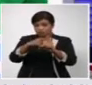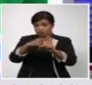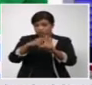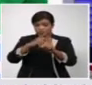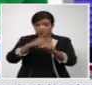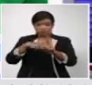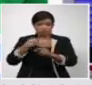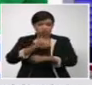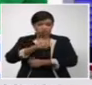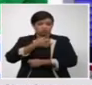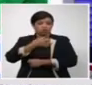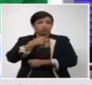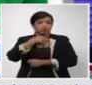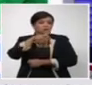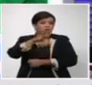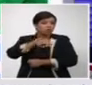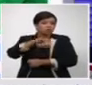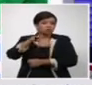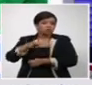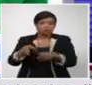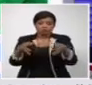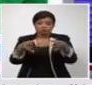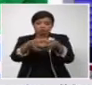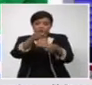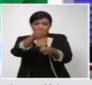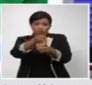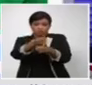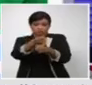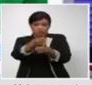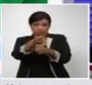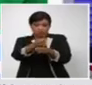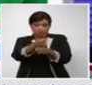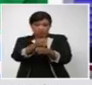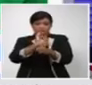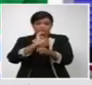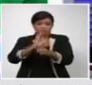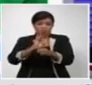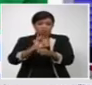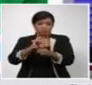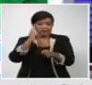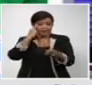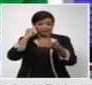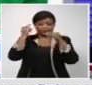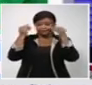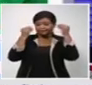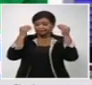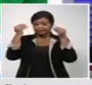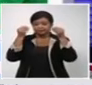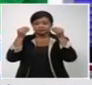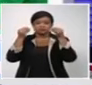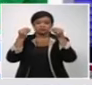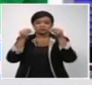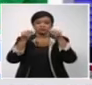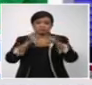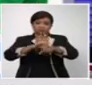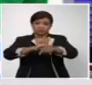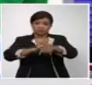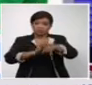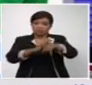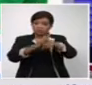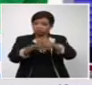este grupo de trabajo que hace varios análisis epidemiológicos, clínicos y